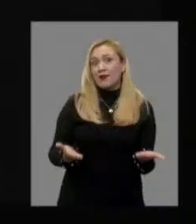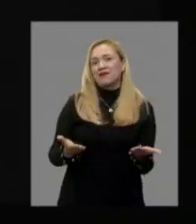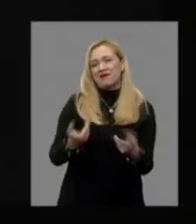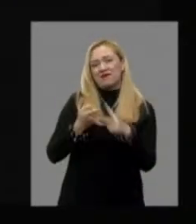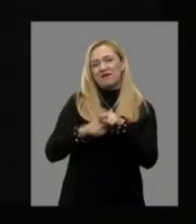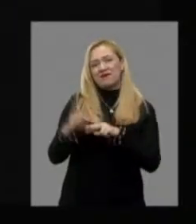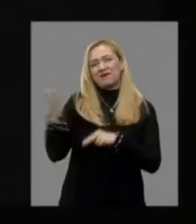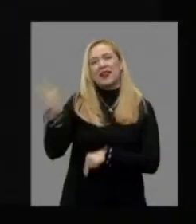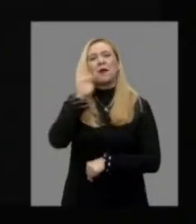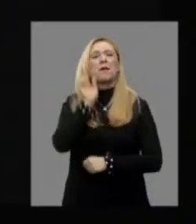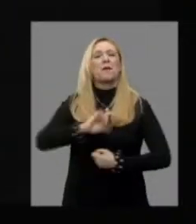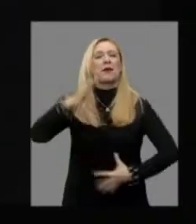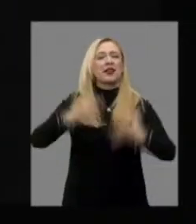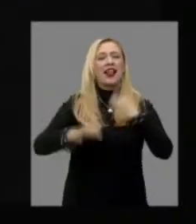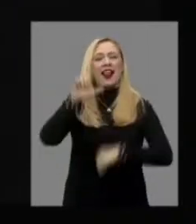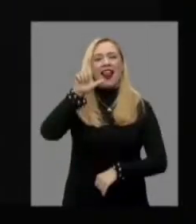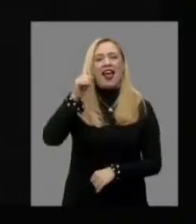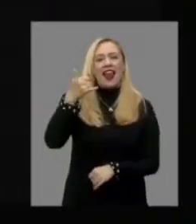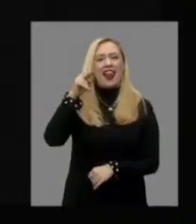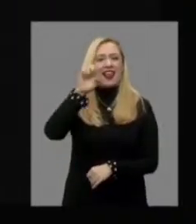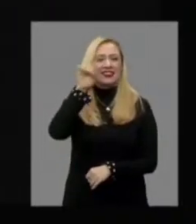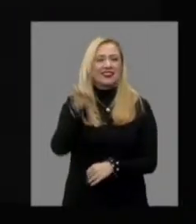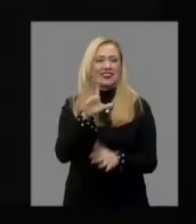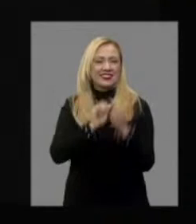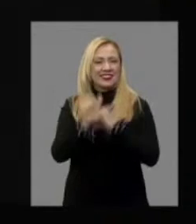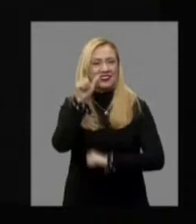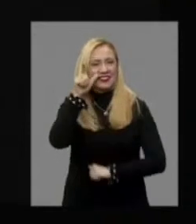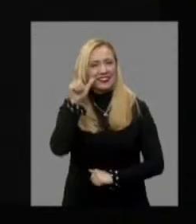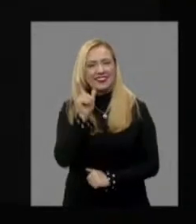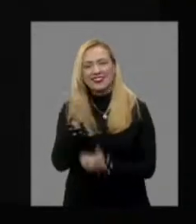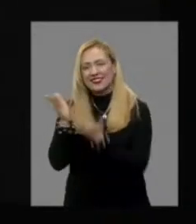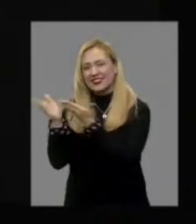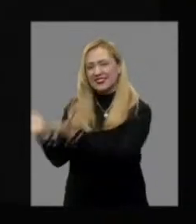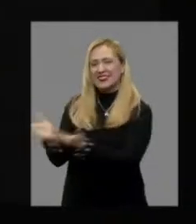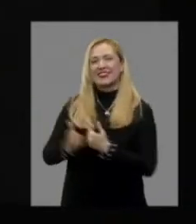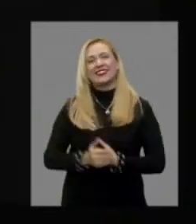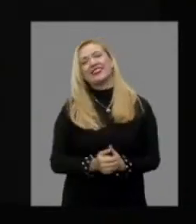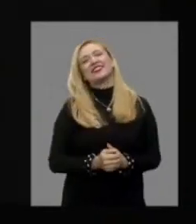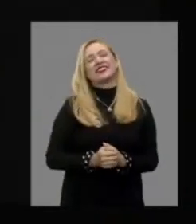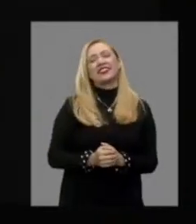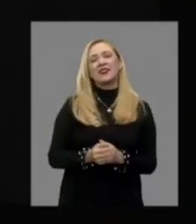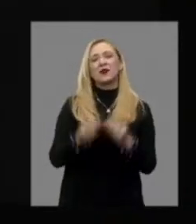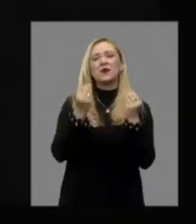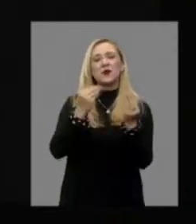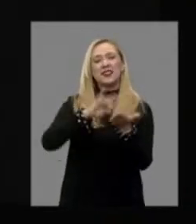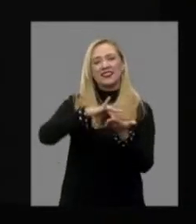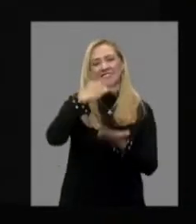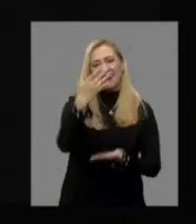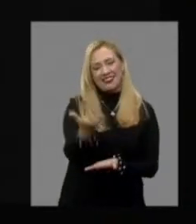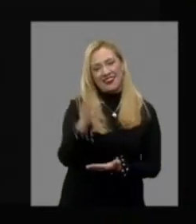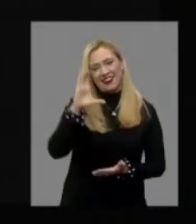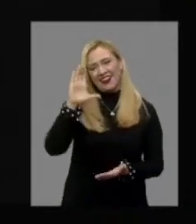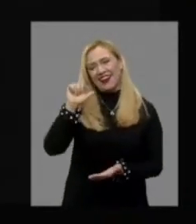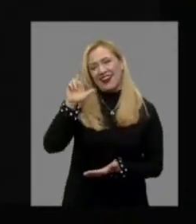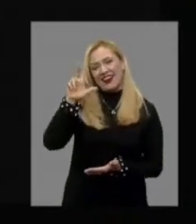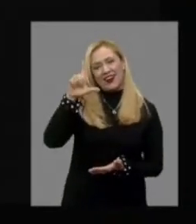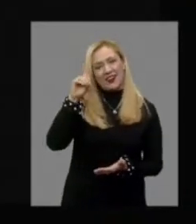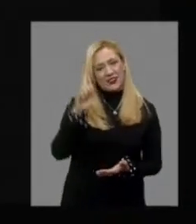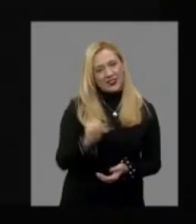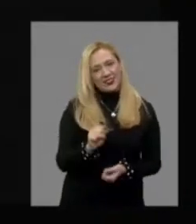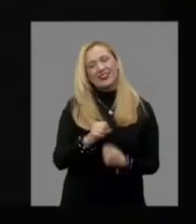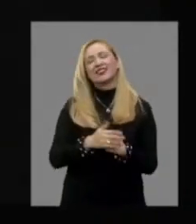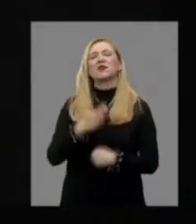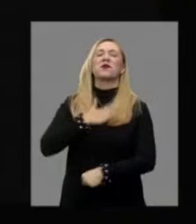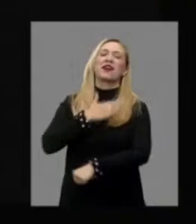con el ministro Lainez y continuamos con el ministro Pardo. Adelante, ministro. Gracias, Carlos. Muy buenas tardes. Sí,